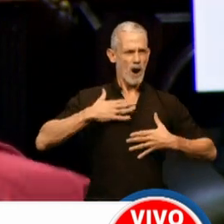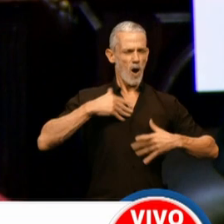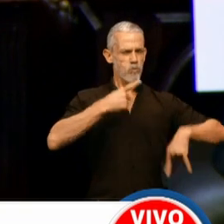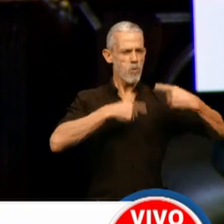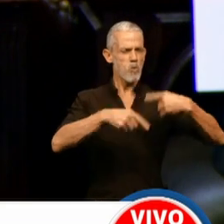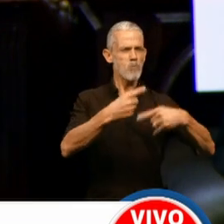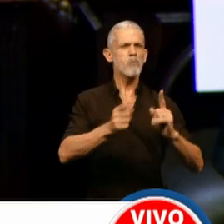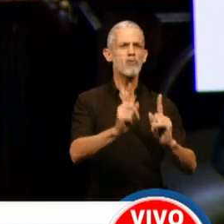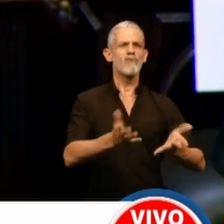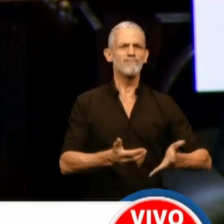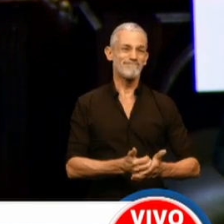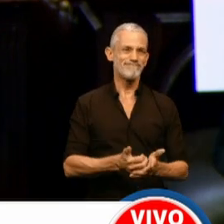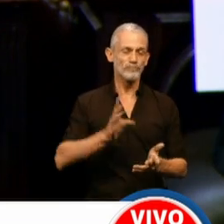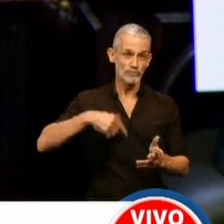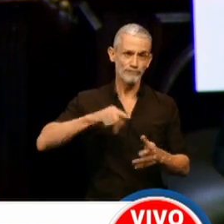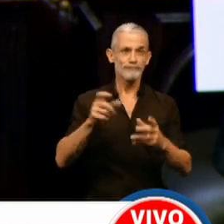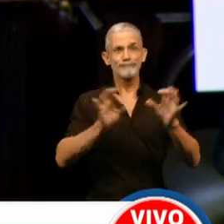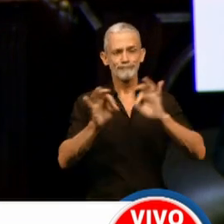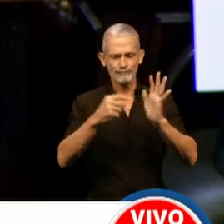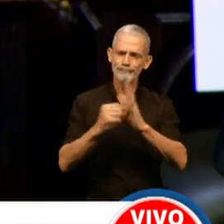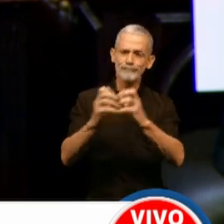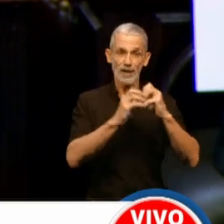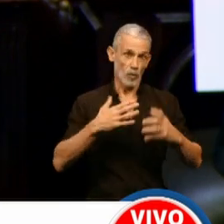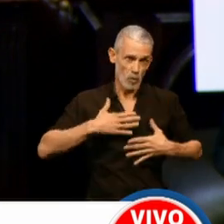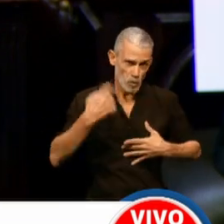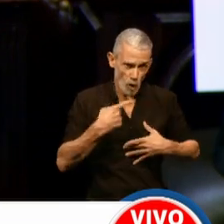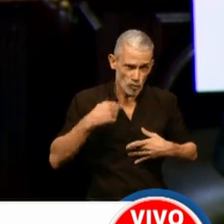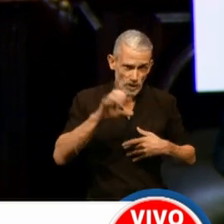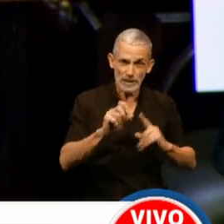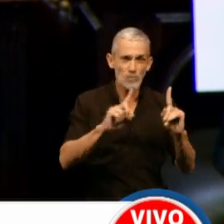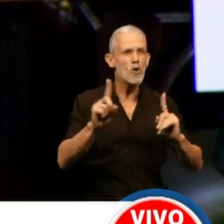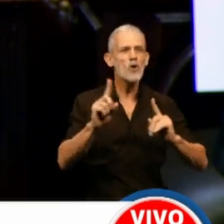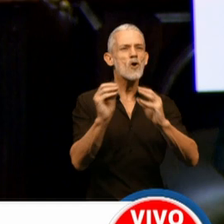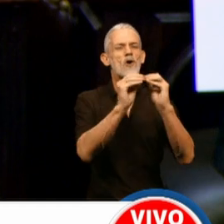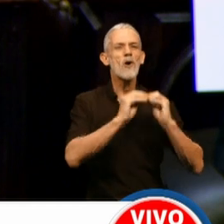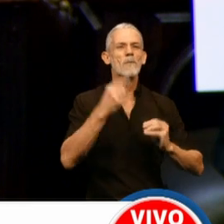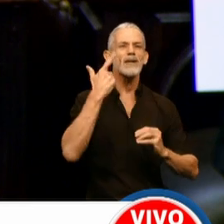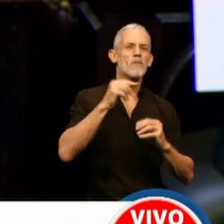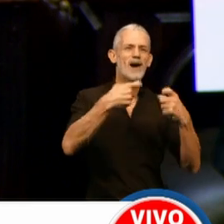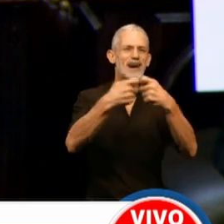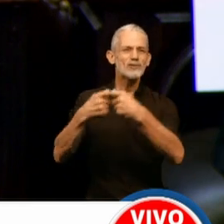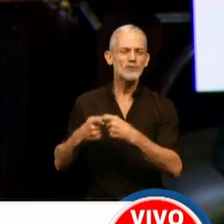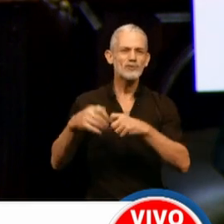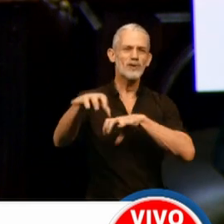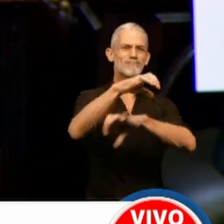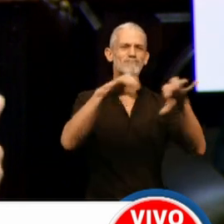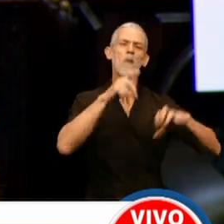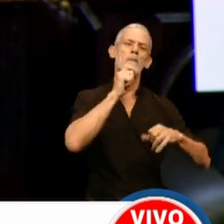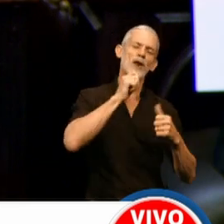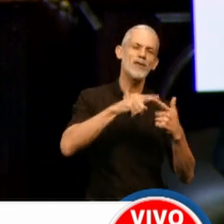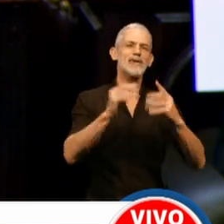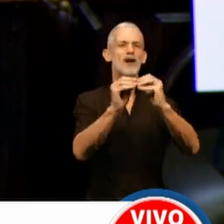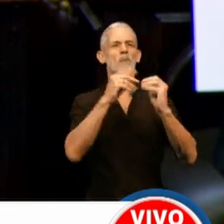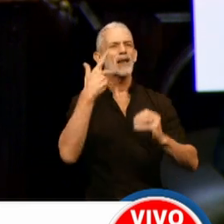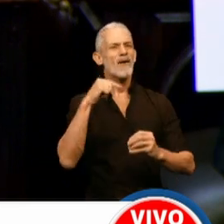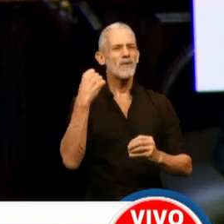entonces cuando nosotros traemos aquí esta discusión que no la traemos nosotros que la traen las compañeras de las diferentes organizaciones de periodistas las